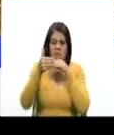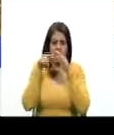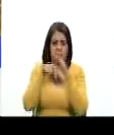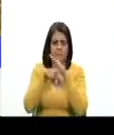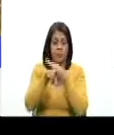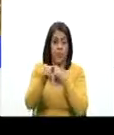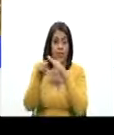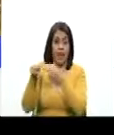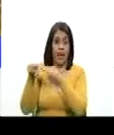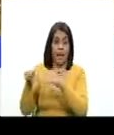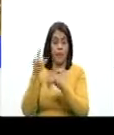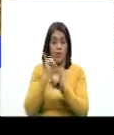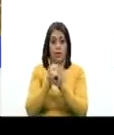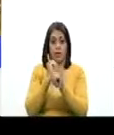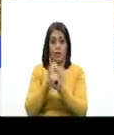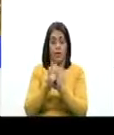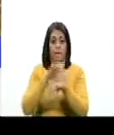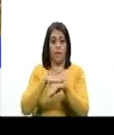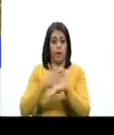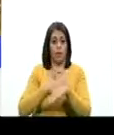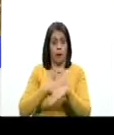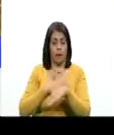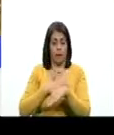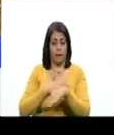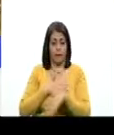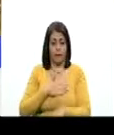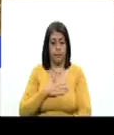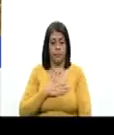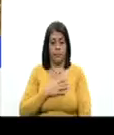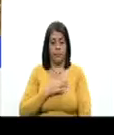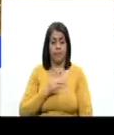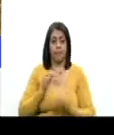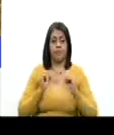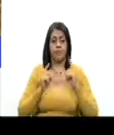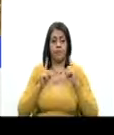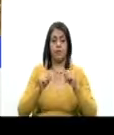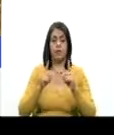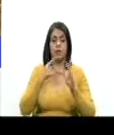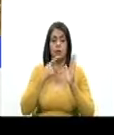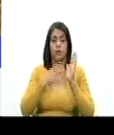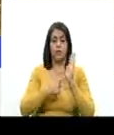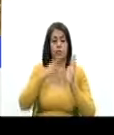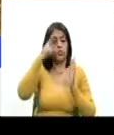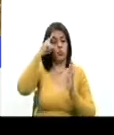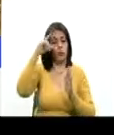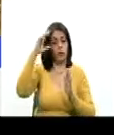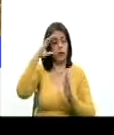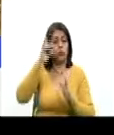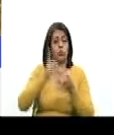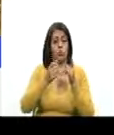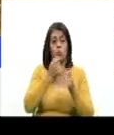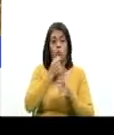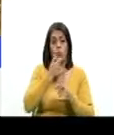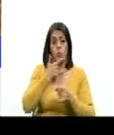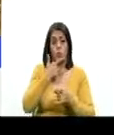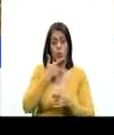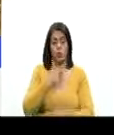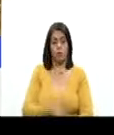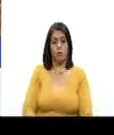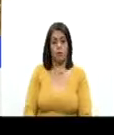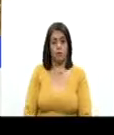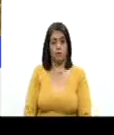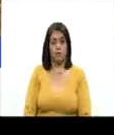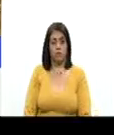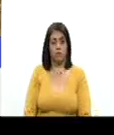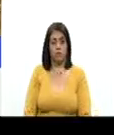de lleno a las redes sociales, porque para mí era una oportunidad de cumplir un sueño, algo hermoso, ¿no? Y